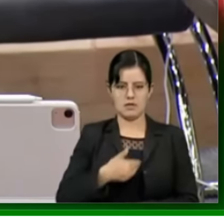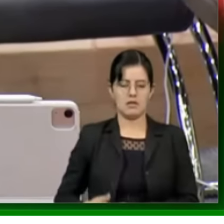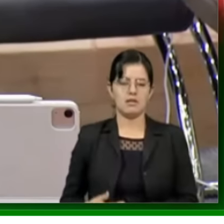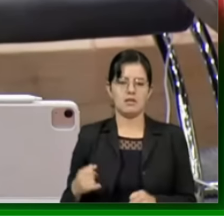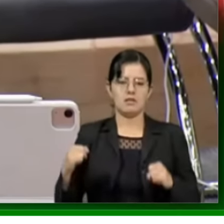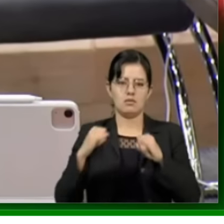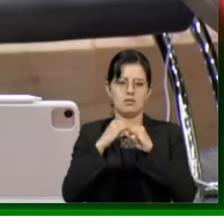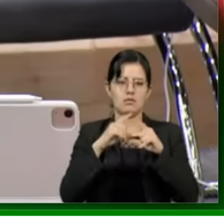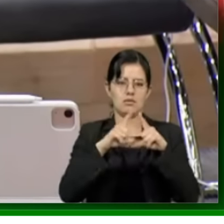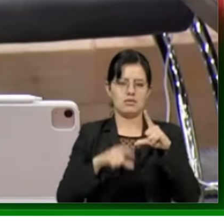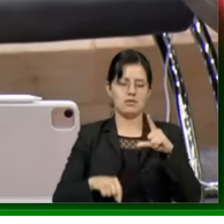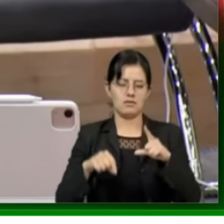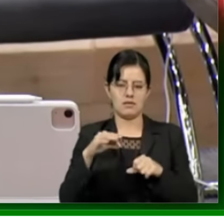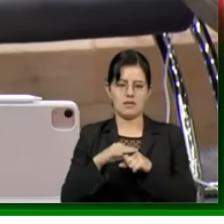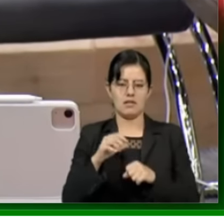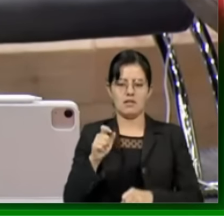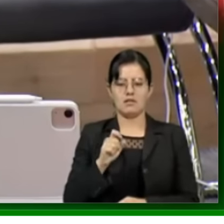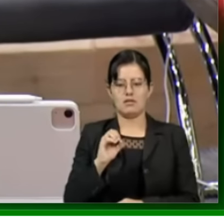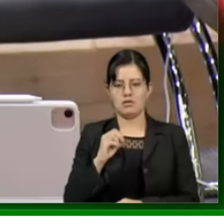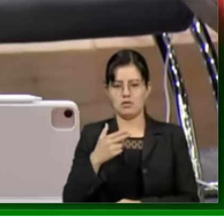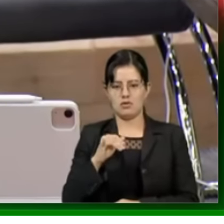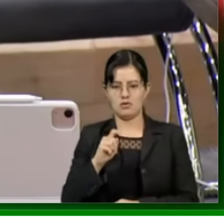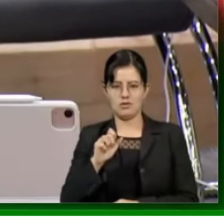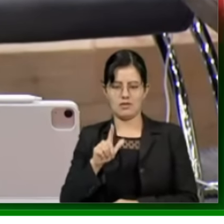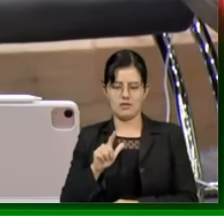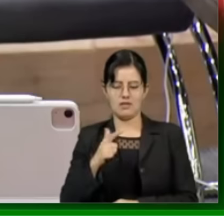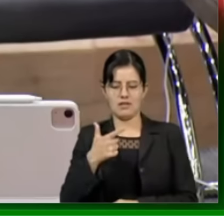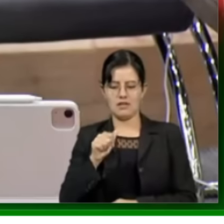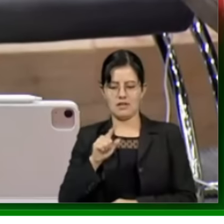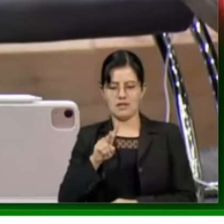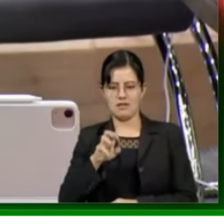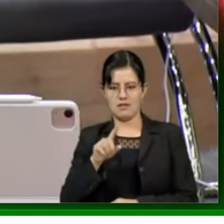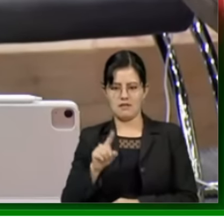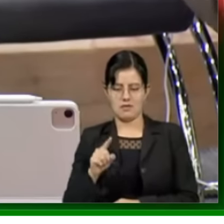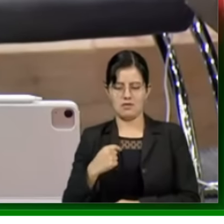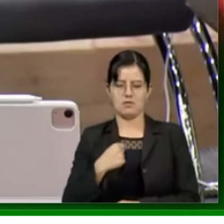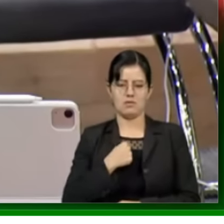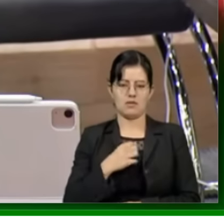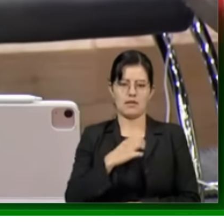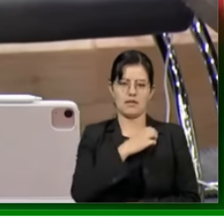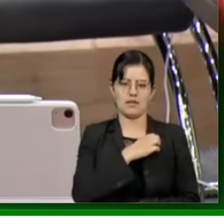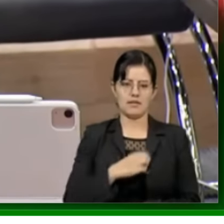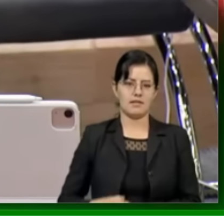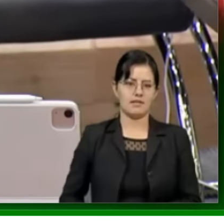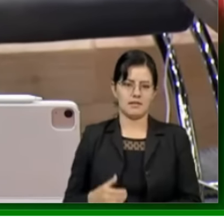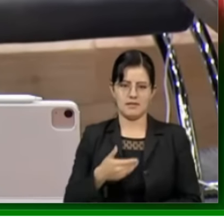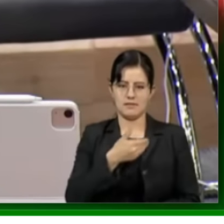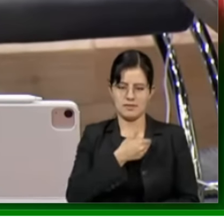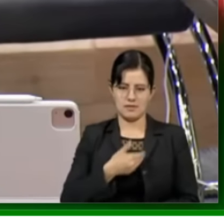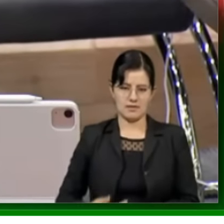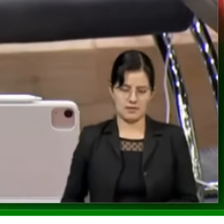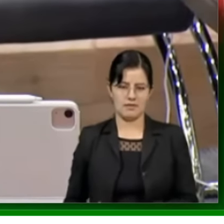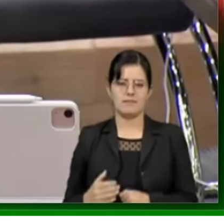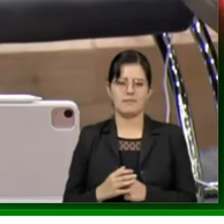presente sochil galv Ruiz en mi carácter de candidata a la presidencia de la